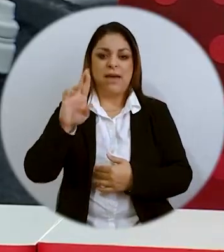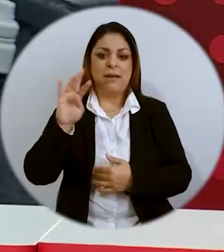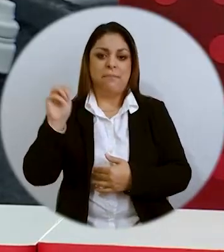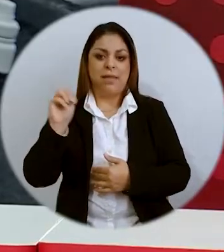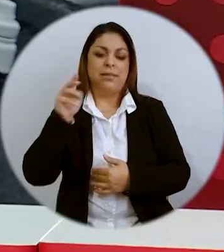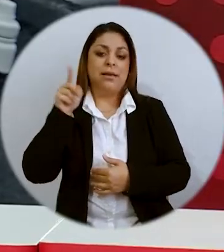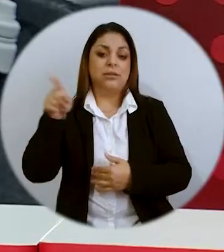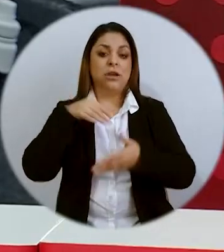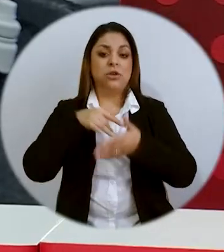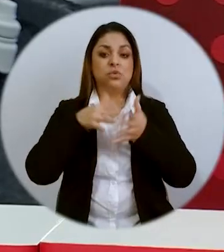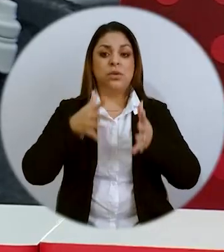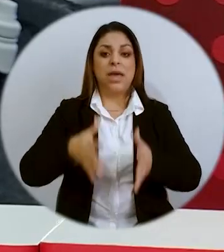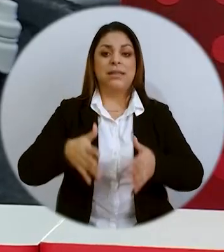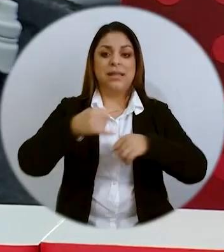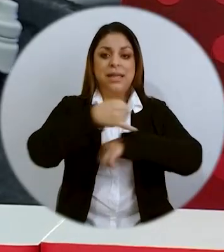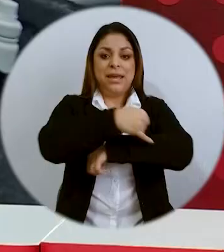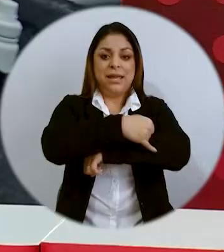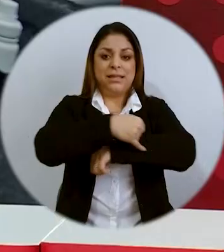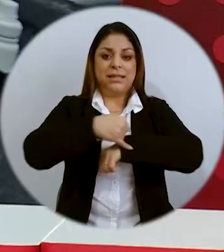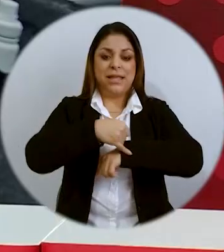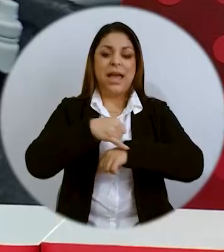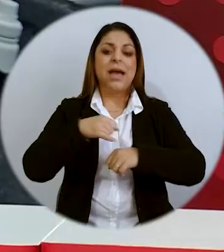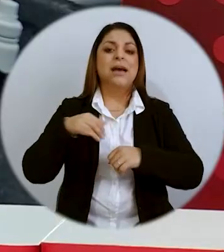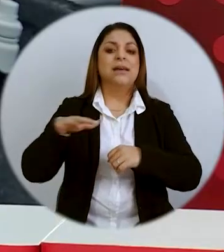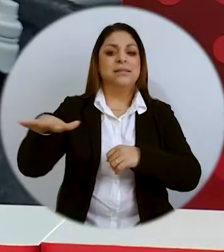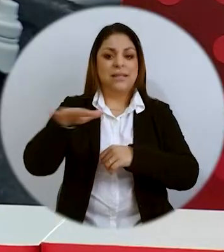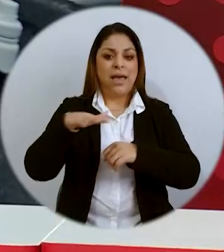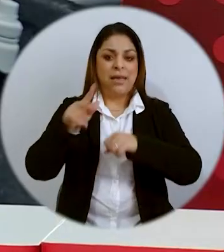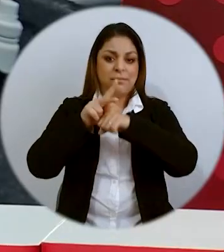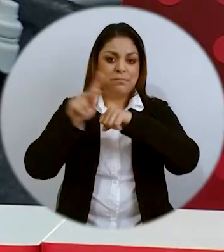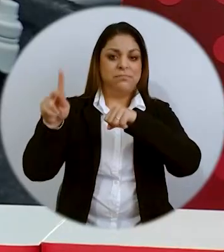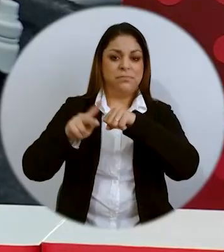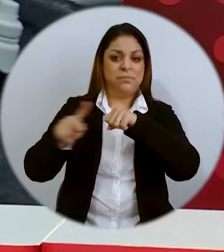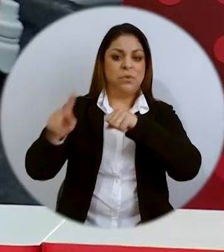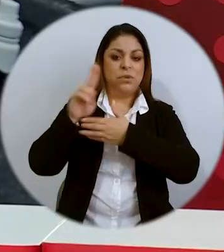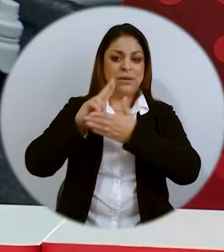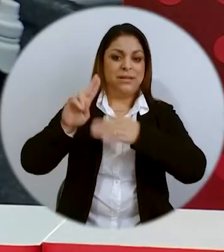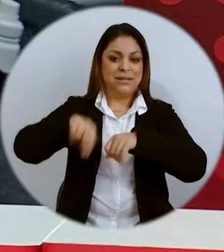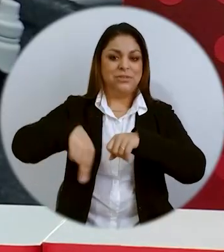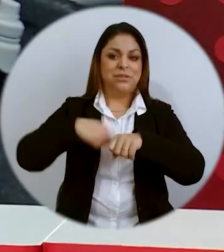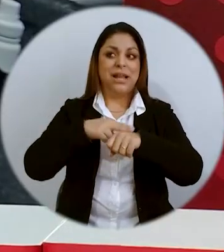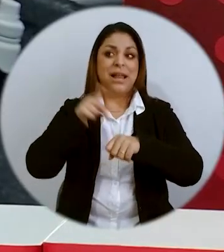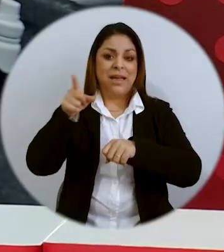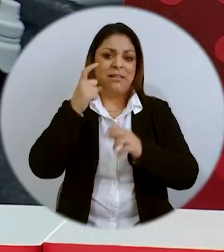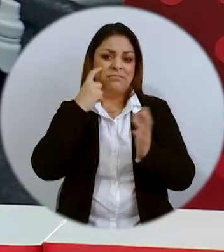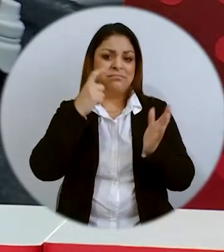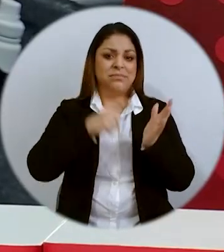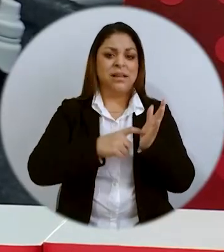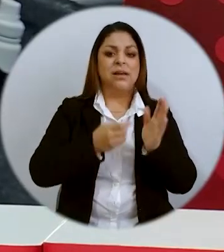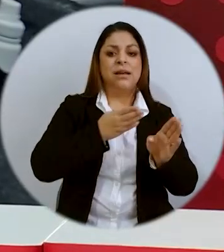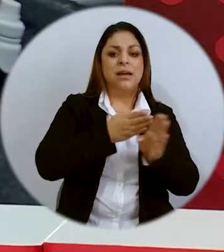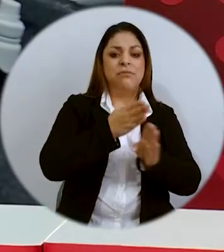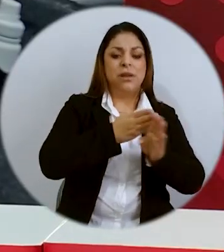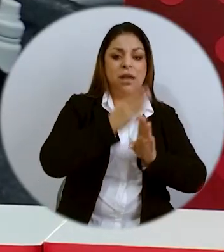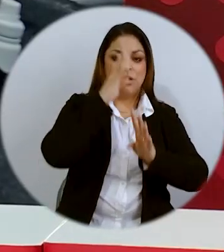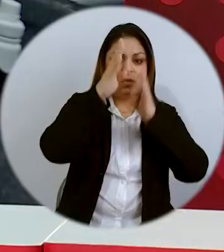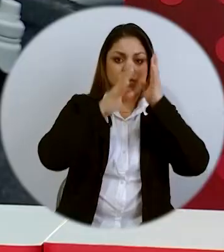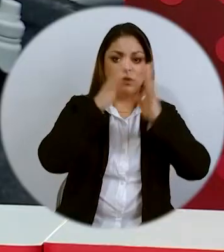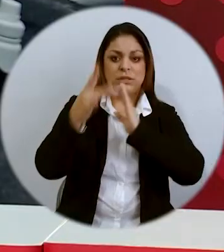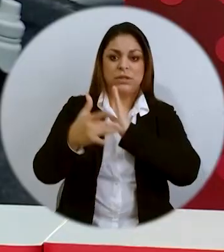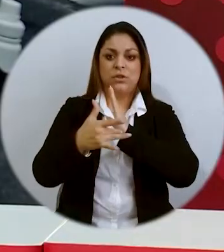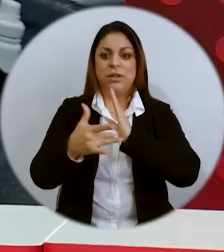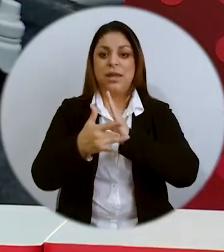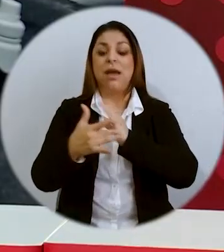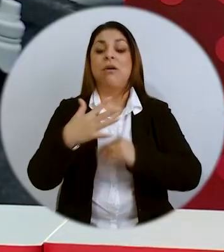Mata, quien es estudiante de ingeniería en la sede Brunca de la Universidad Nacional en Pérez Celedón, y él reconoce que las carreras